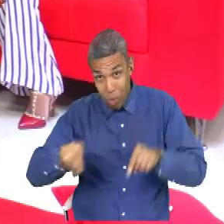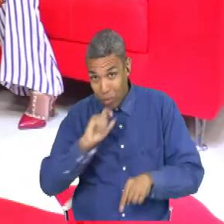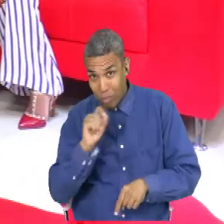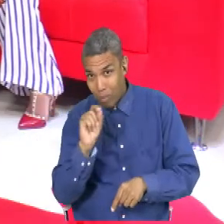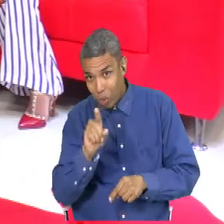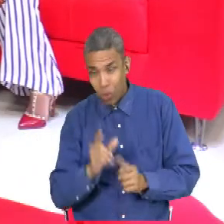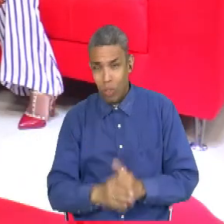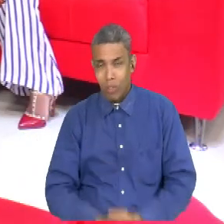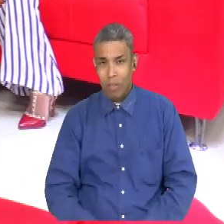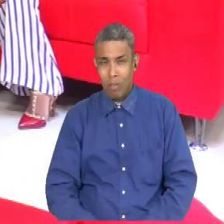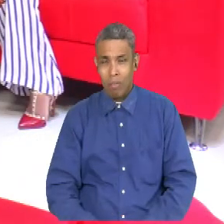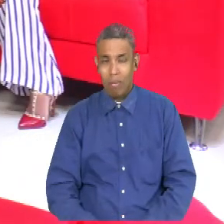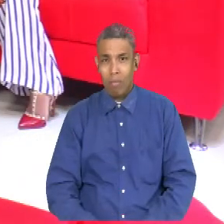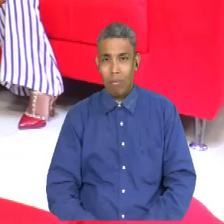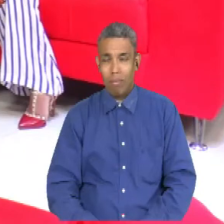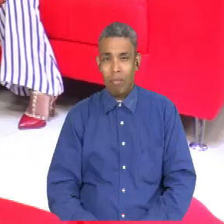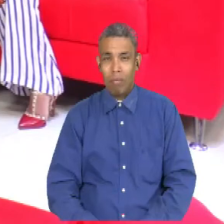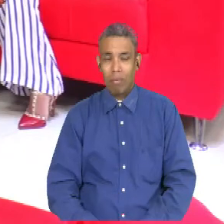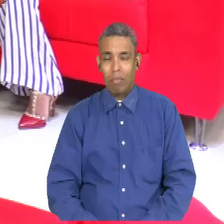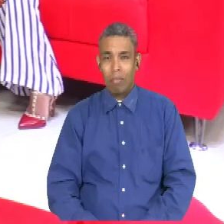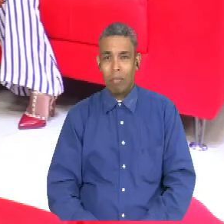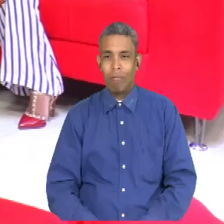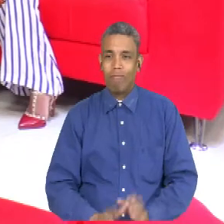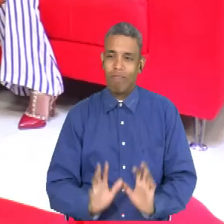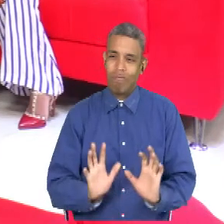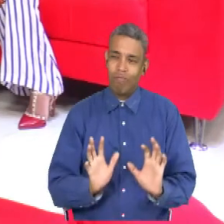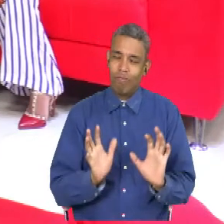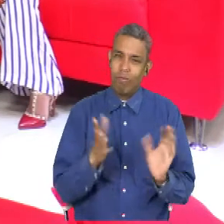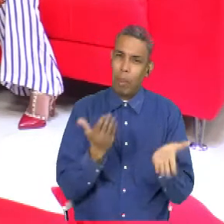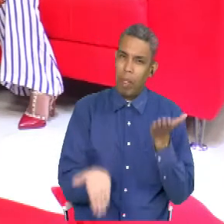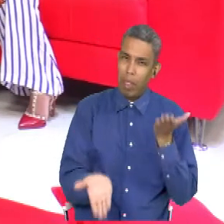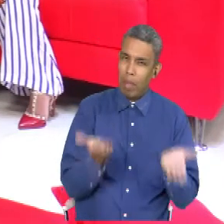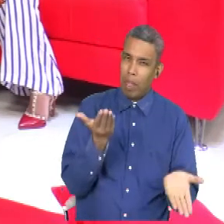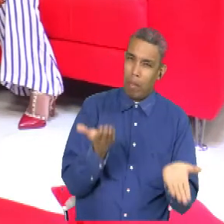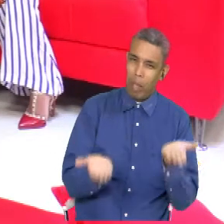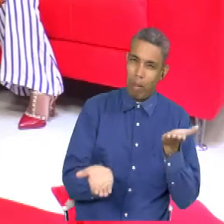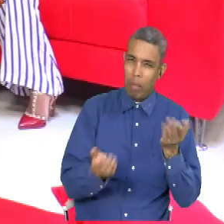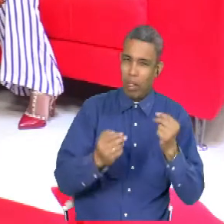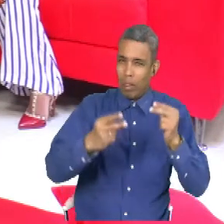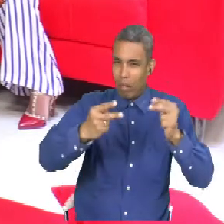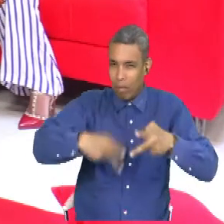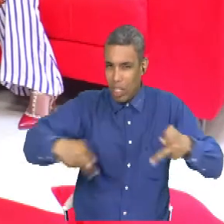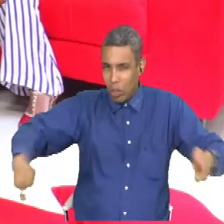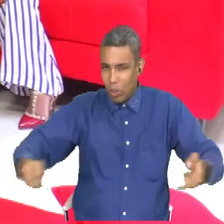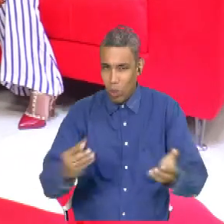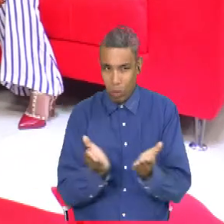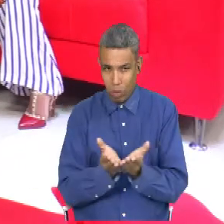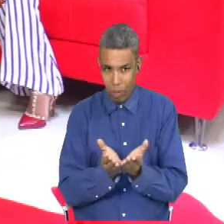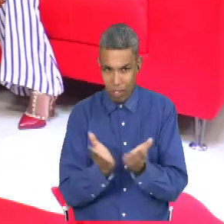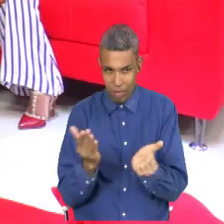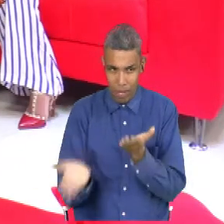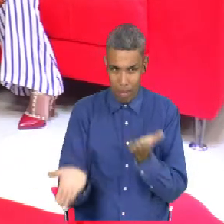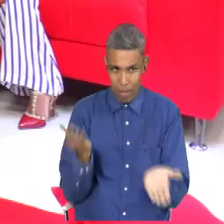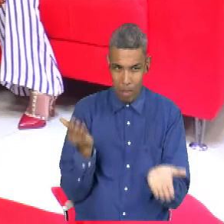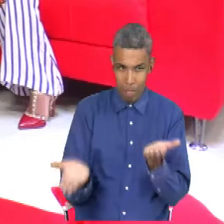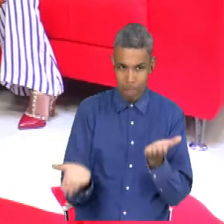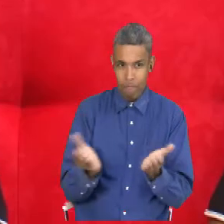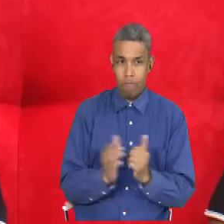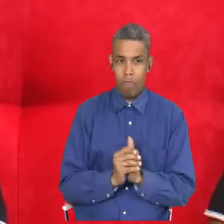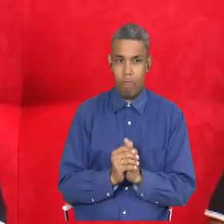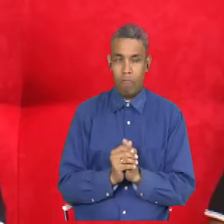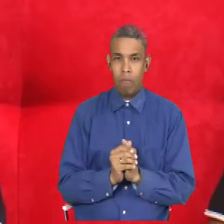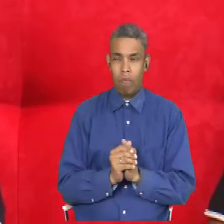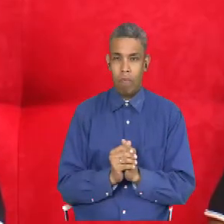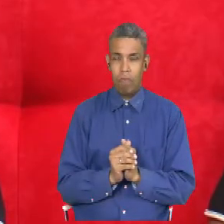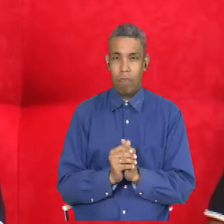como diferentes en cada estudiante. Sin embargo, cuando ellos tienen la oportunidad de llegar y